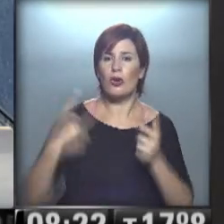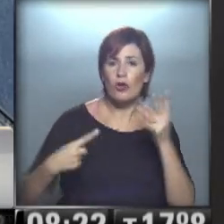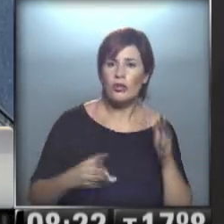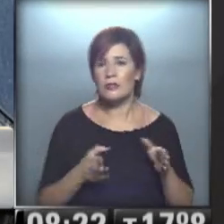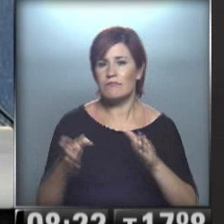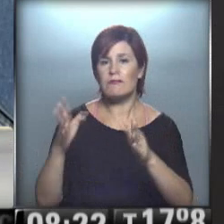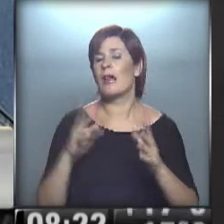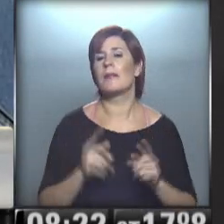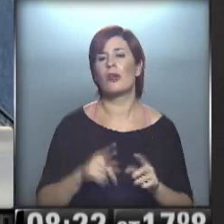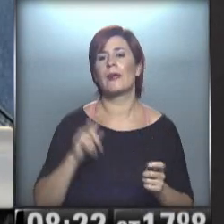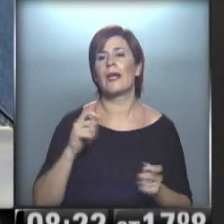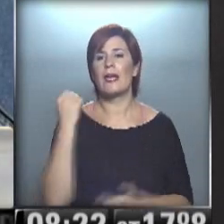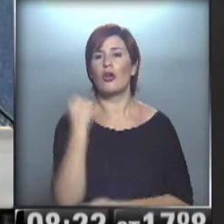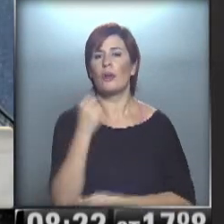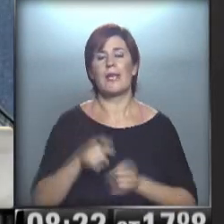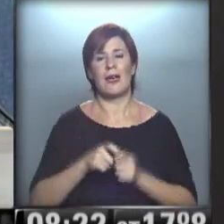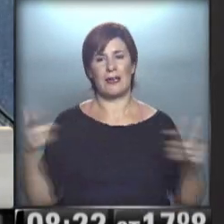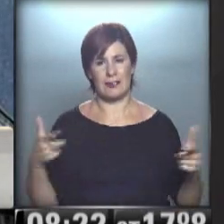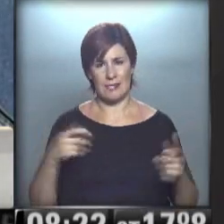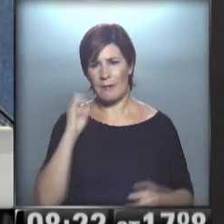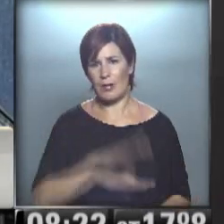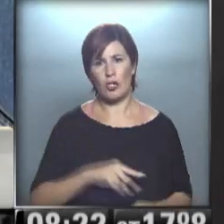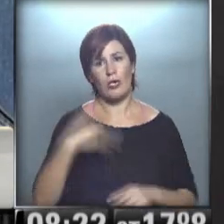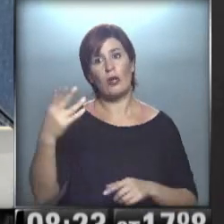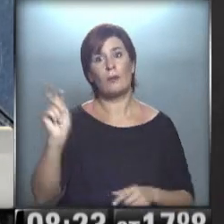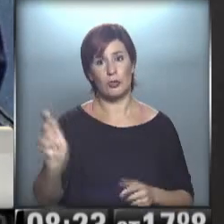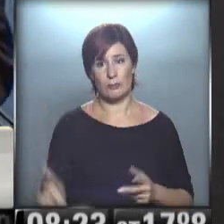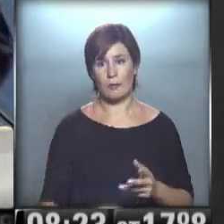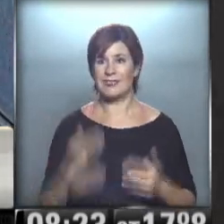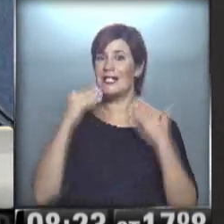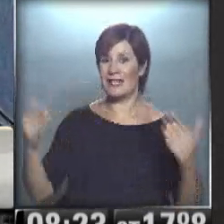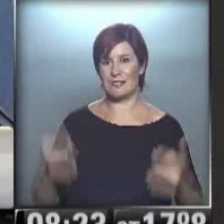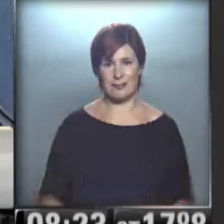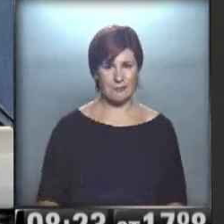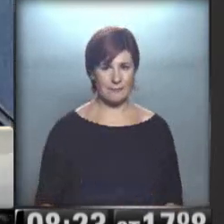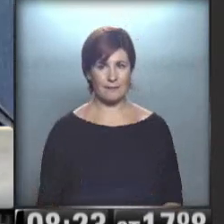potenciar el crecimiento de la economía en los próximos meses. Muchas gracias.